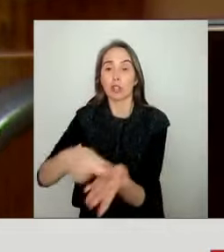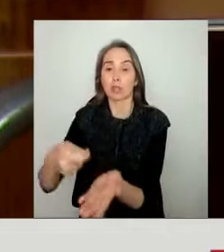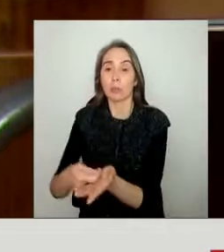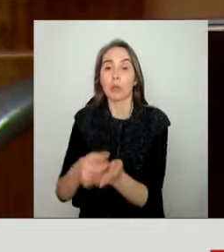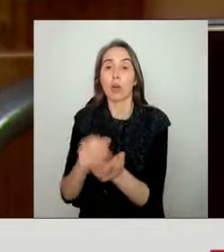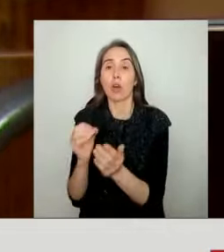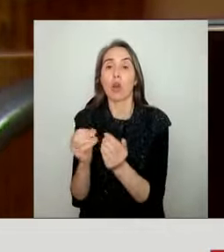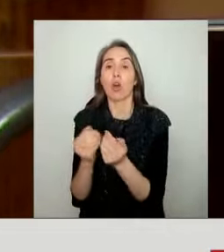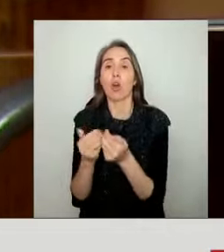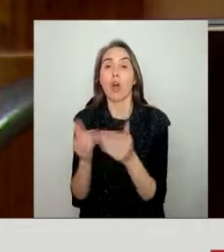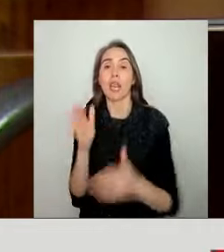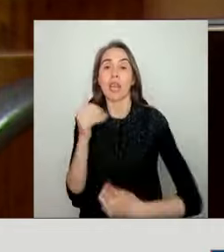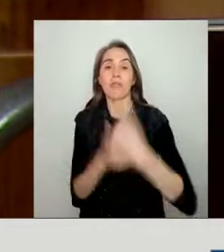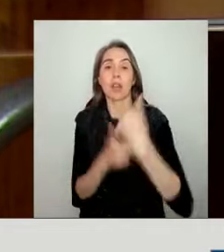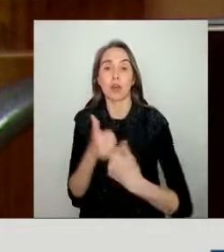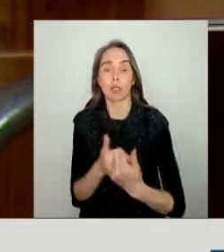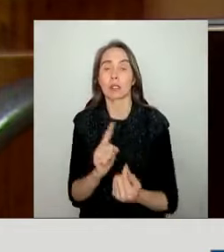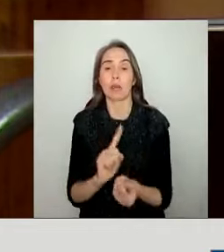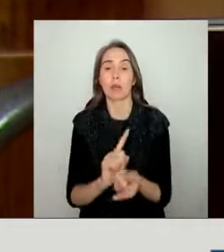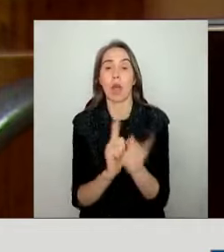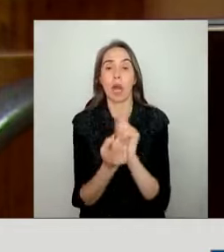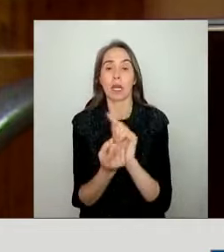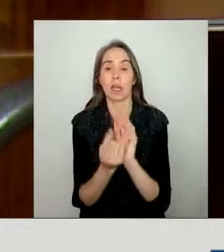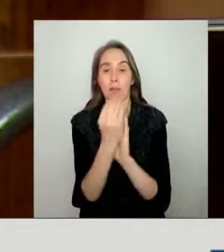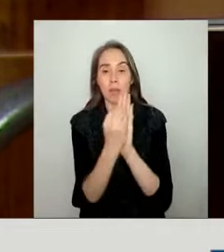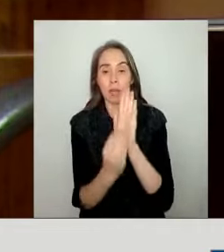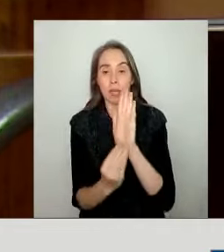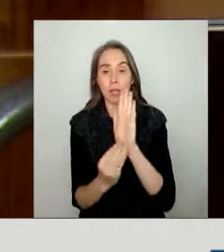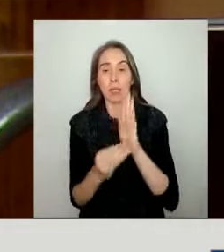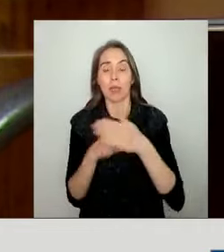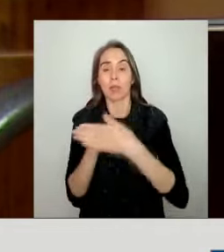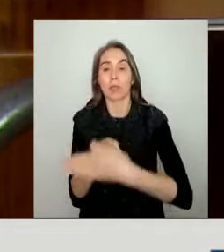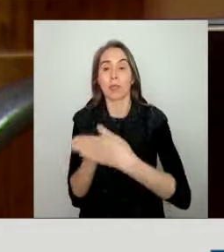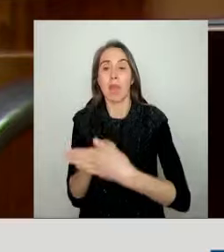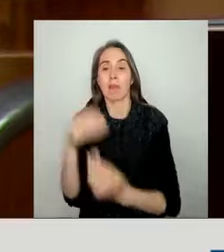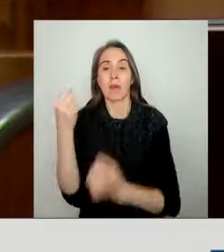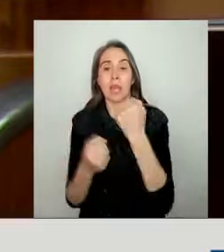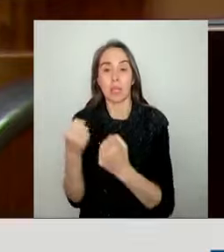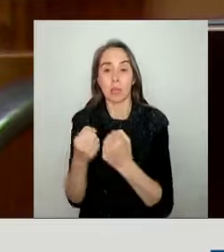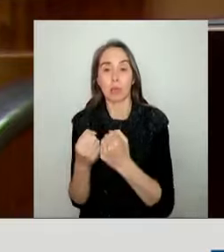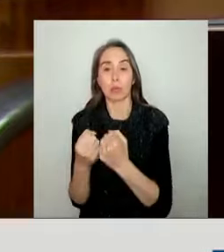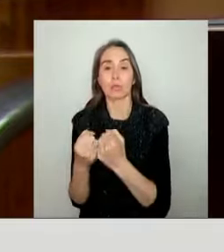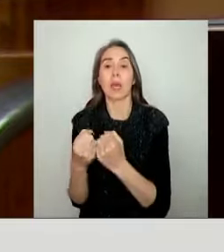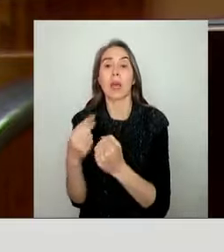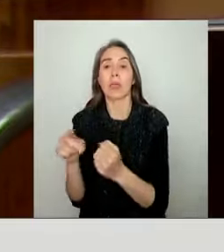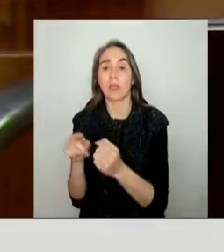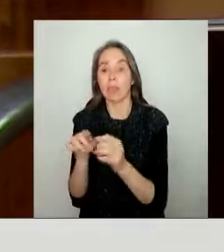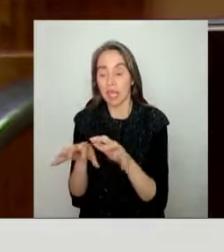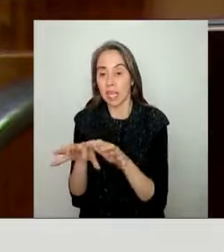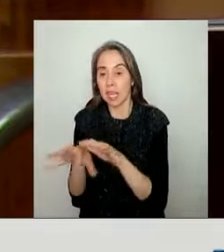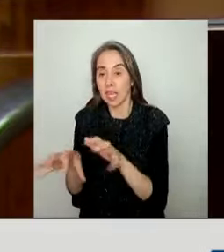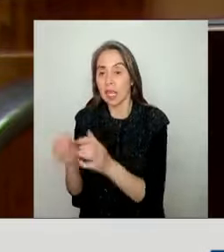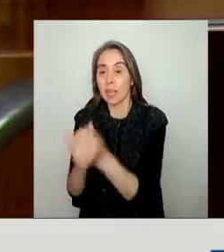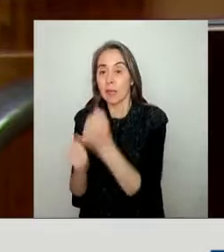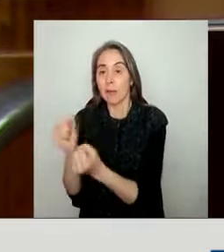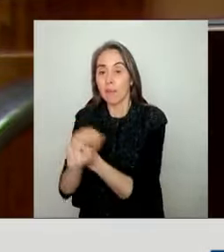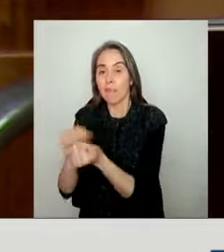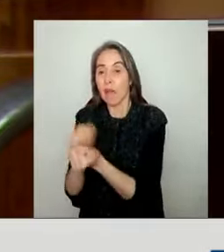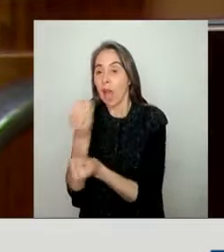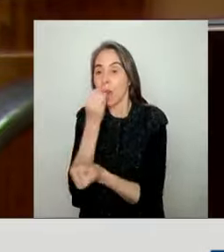Competencia por el contrario establece trabas a la industria de los productos de origen vegetal que es más